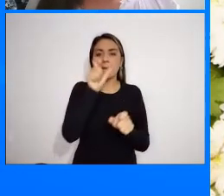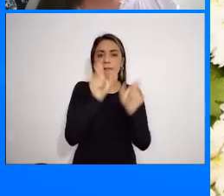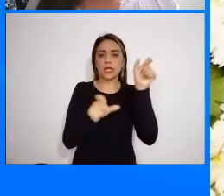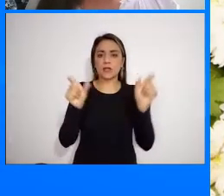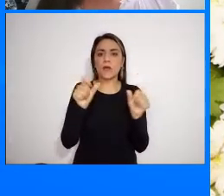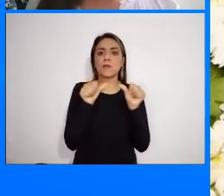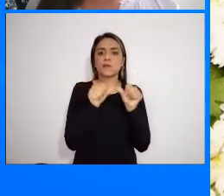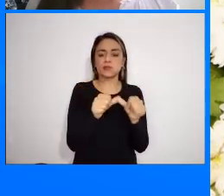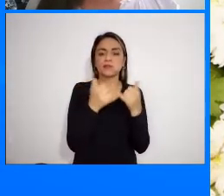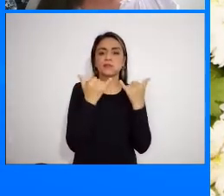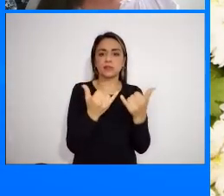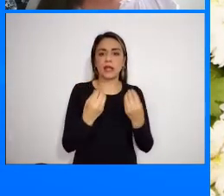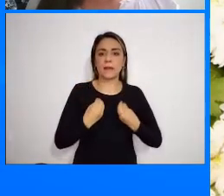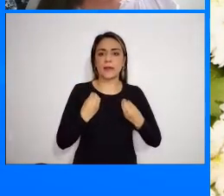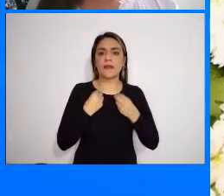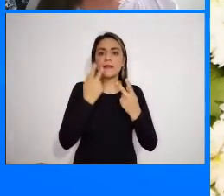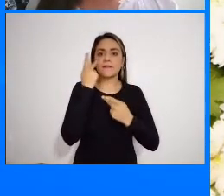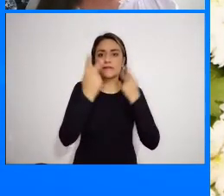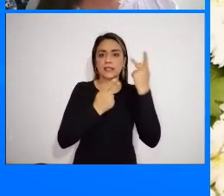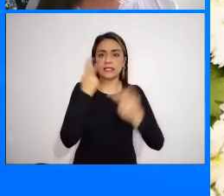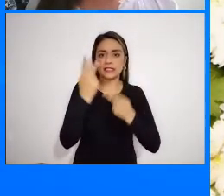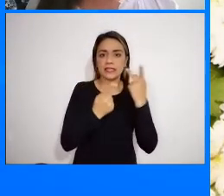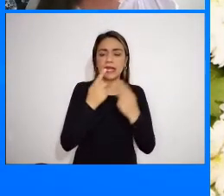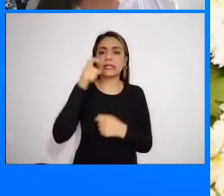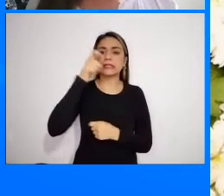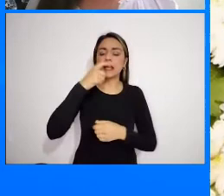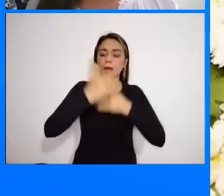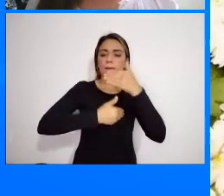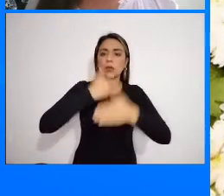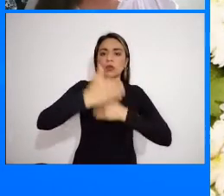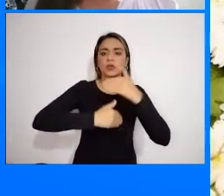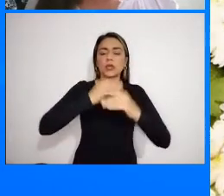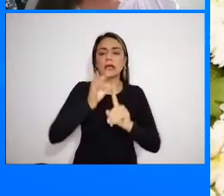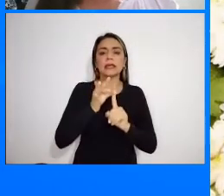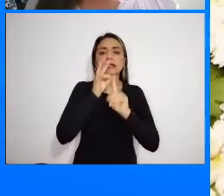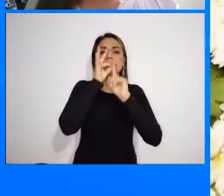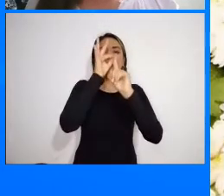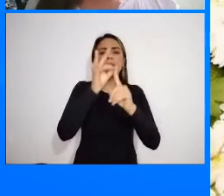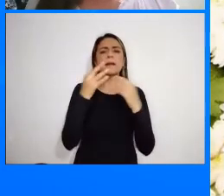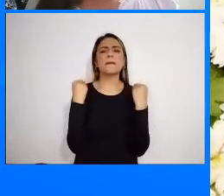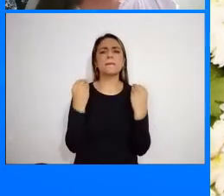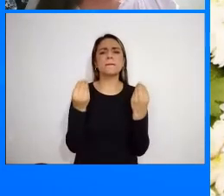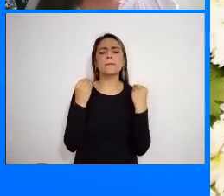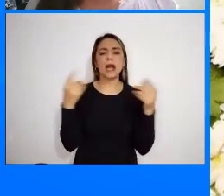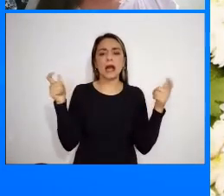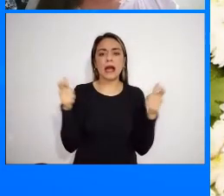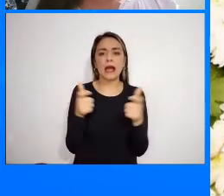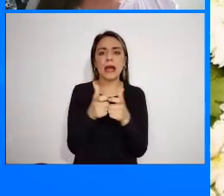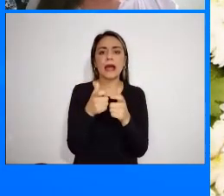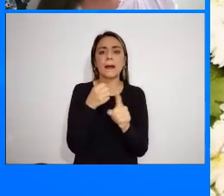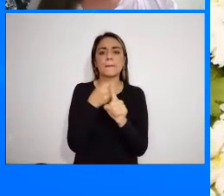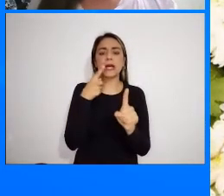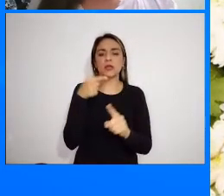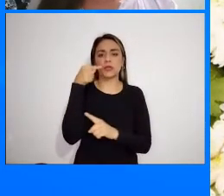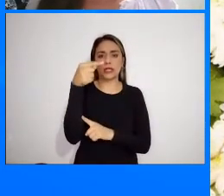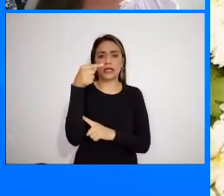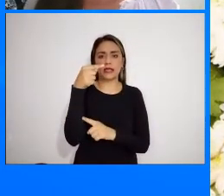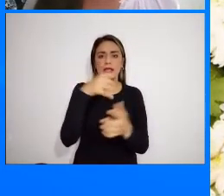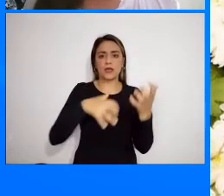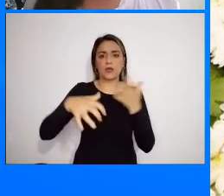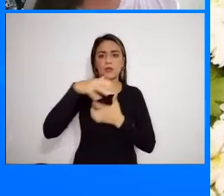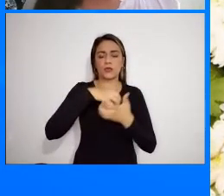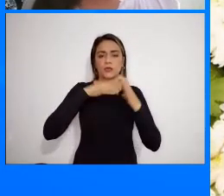local como entre los visitantes, y requiere procesos de gestión especiales para minimizar el impacto negativo en el